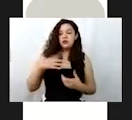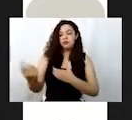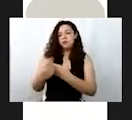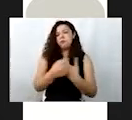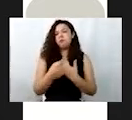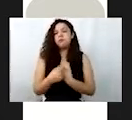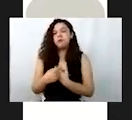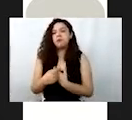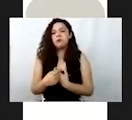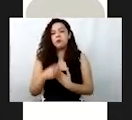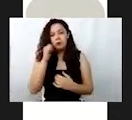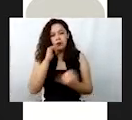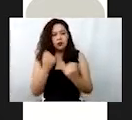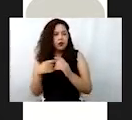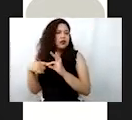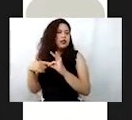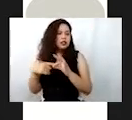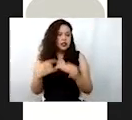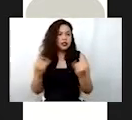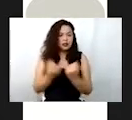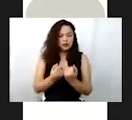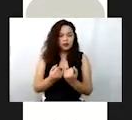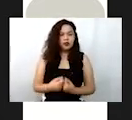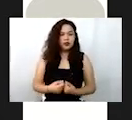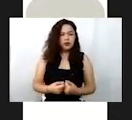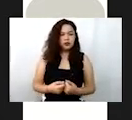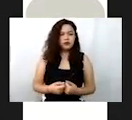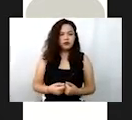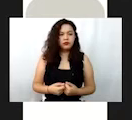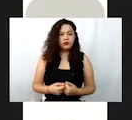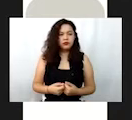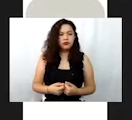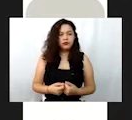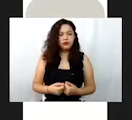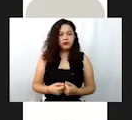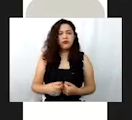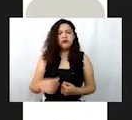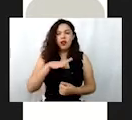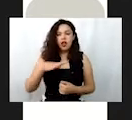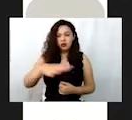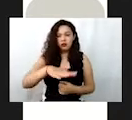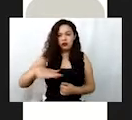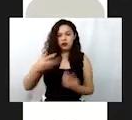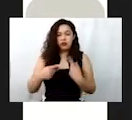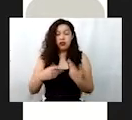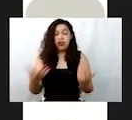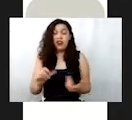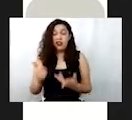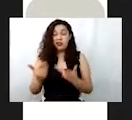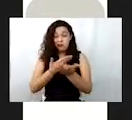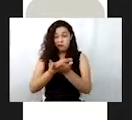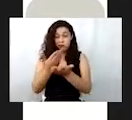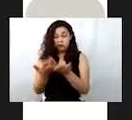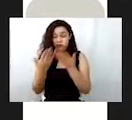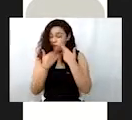también la sigan. Sé evidentemente que hay poblaciones donde no hay opciones o no